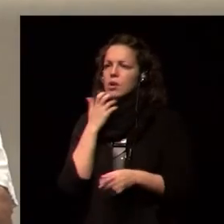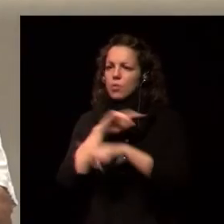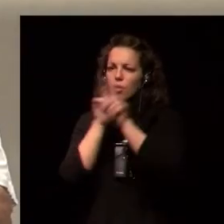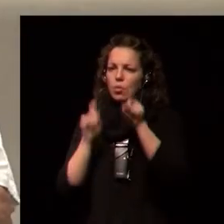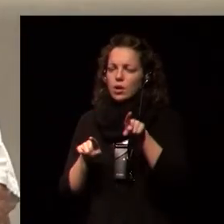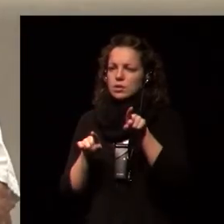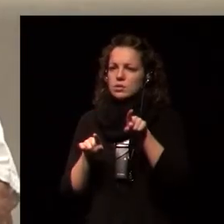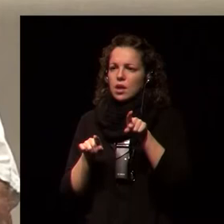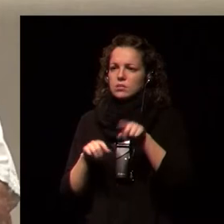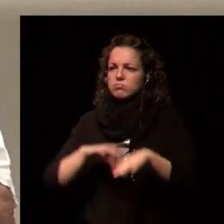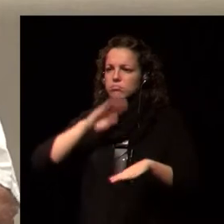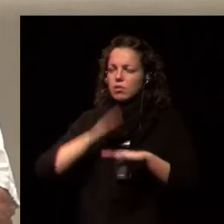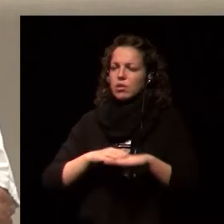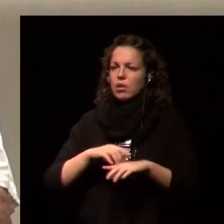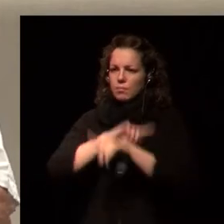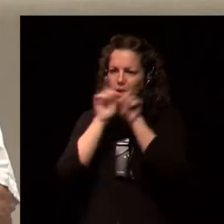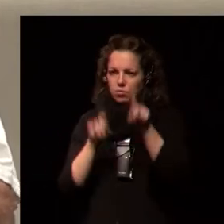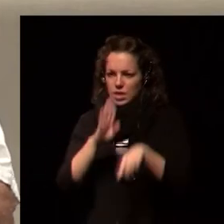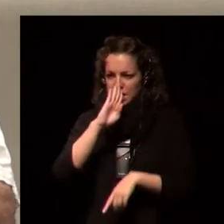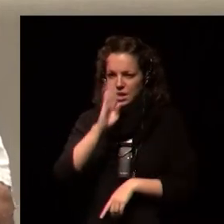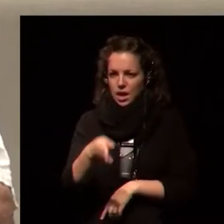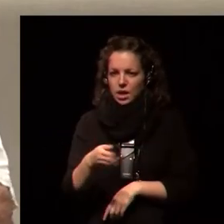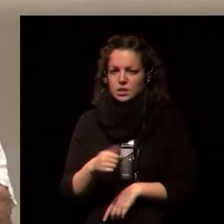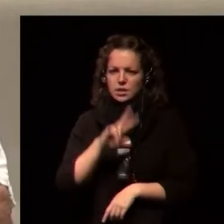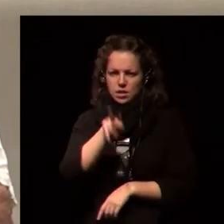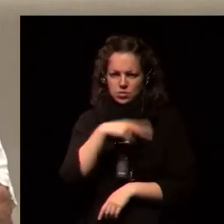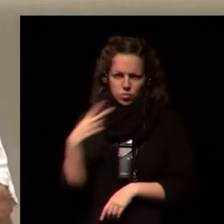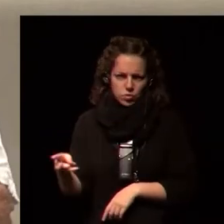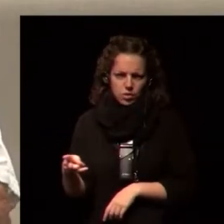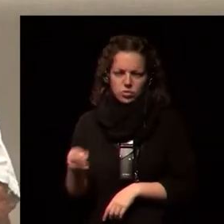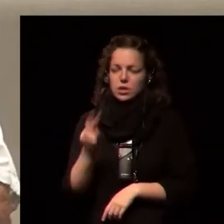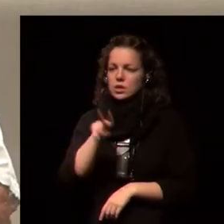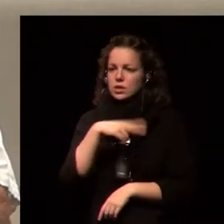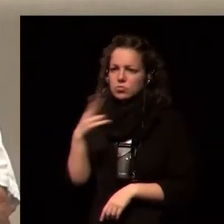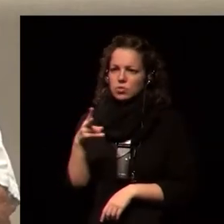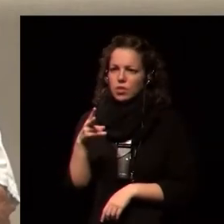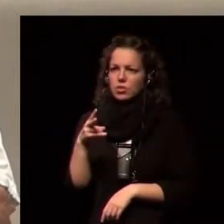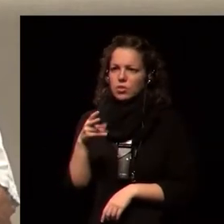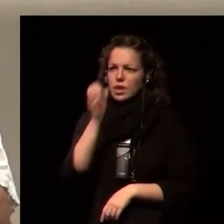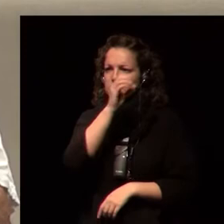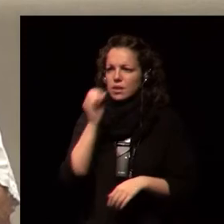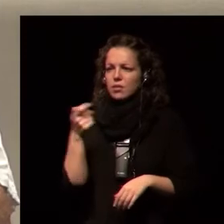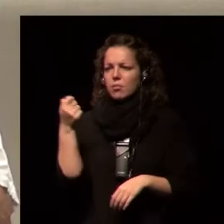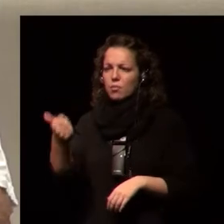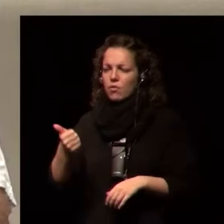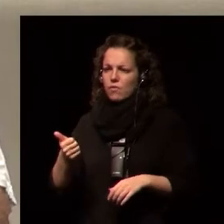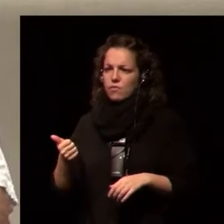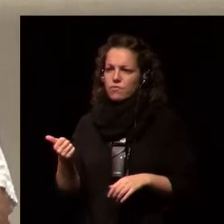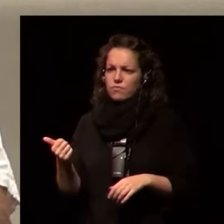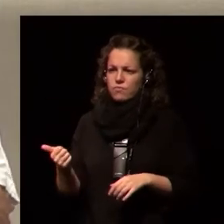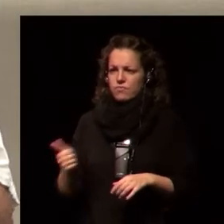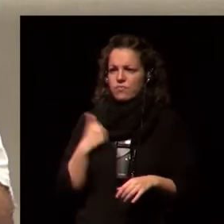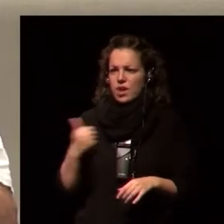obligatorias con preguntas cerradas con unos resultados de estadísticas engañosas.